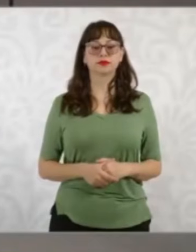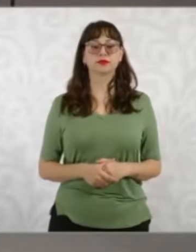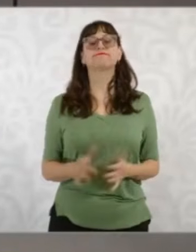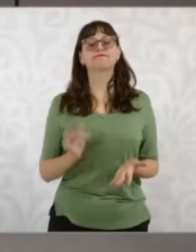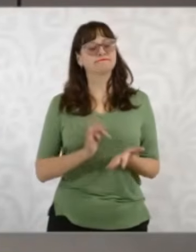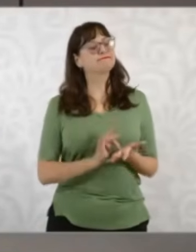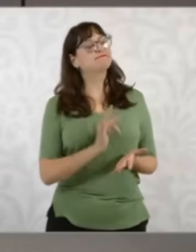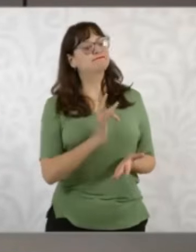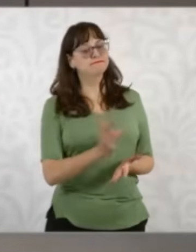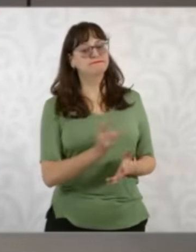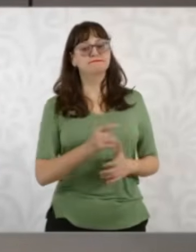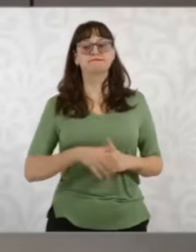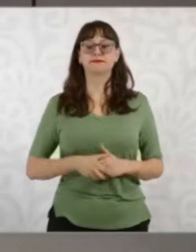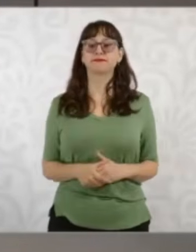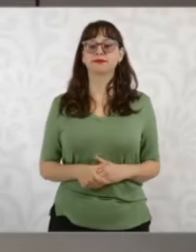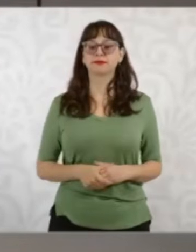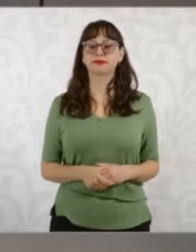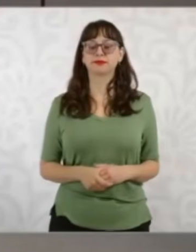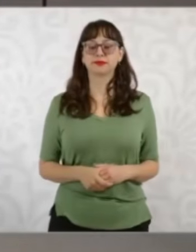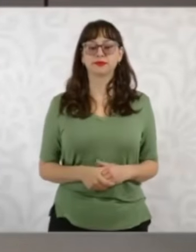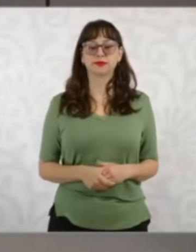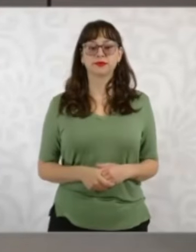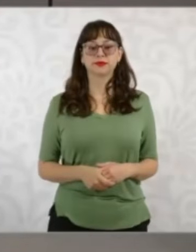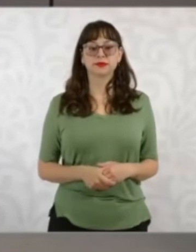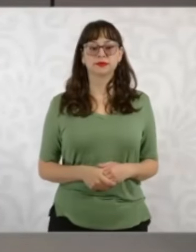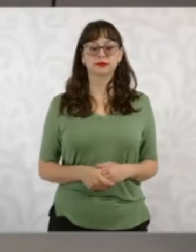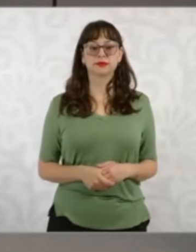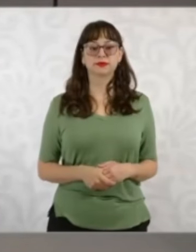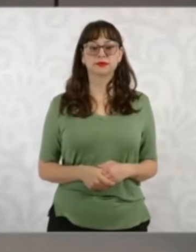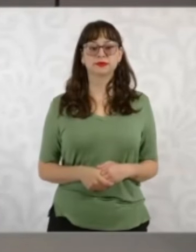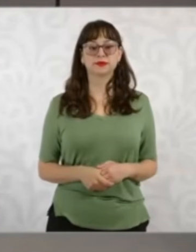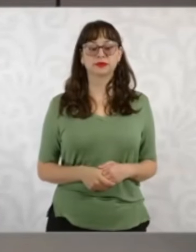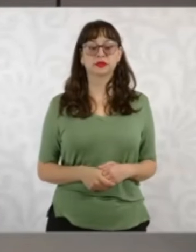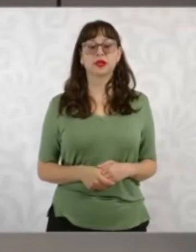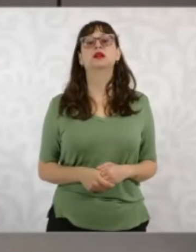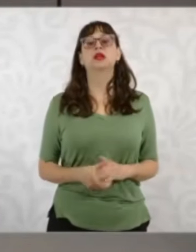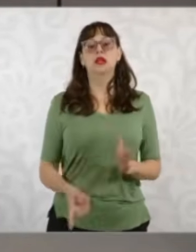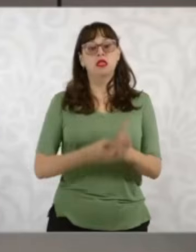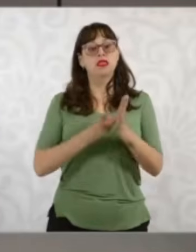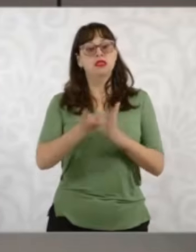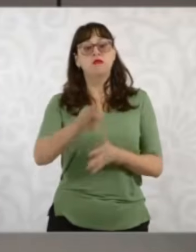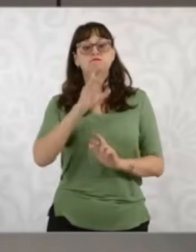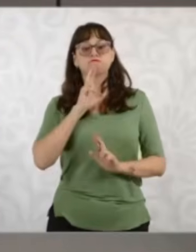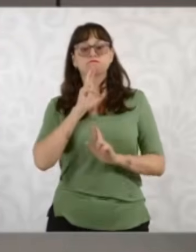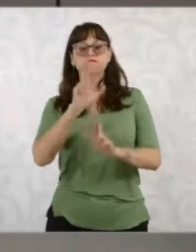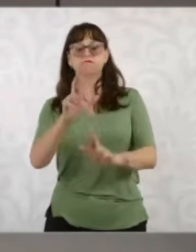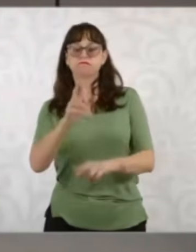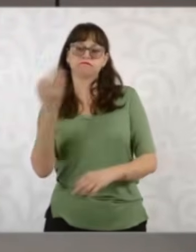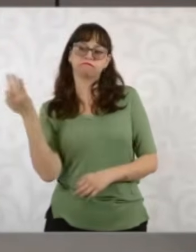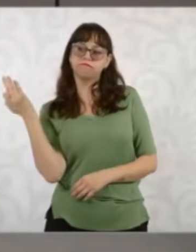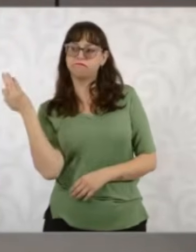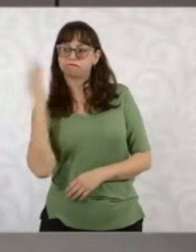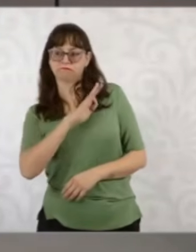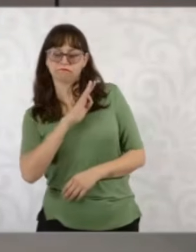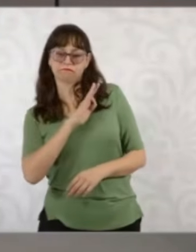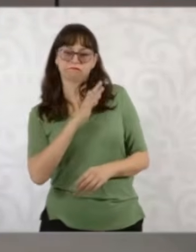Muchísimas gracias. Derecho de réplica, narrativas falsas contra datos reales. Adelante.